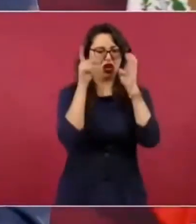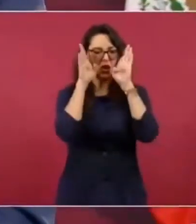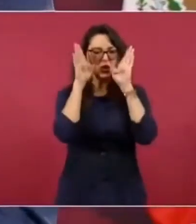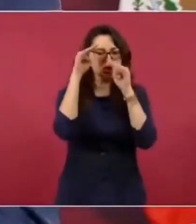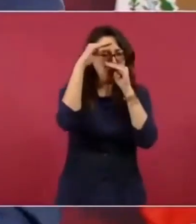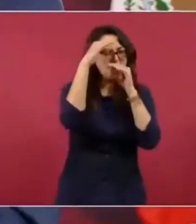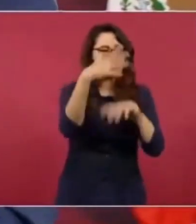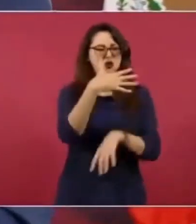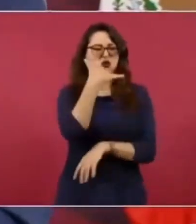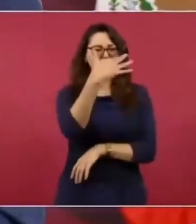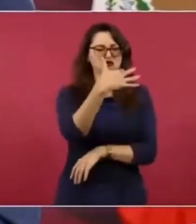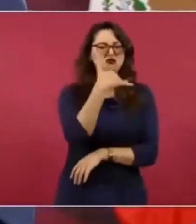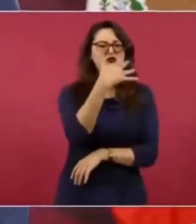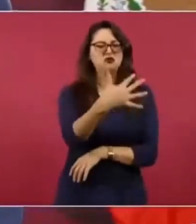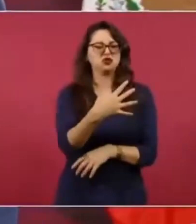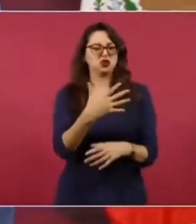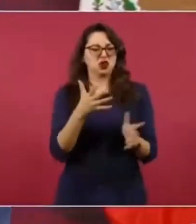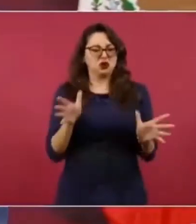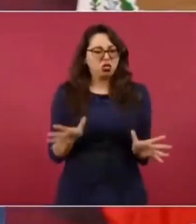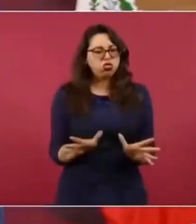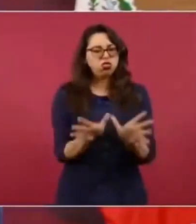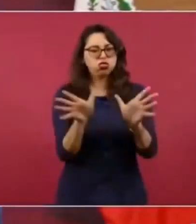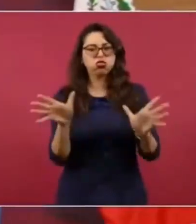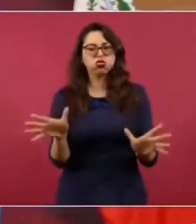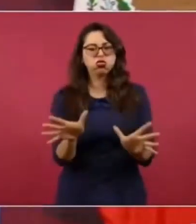corrupto. Nada.